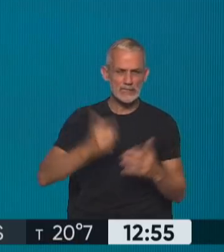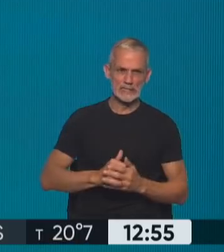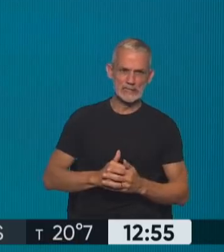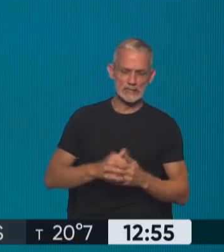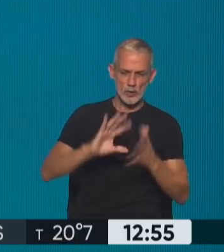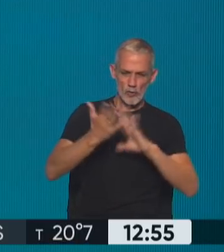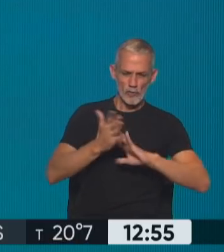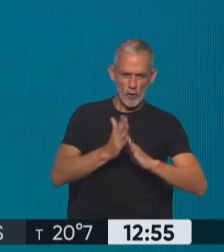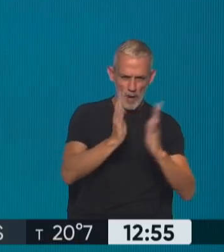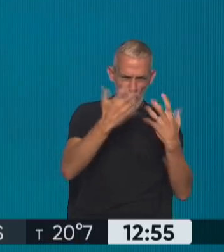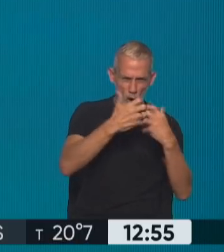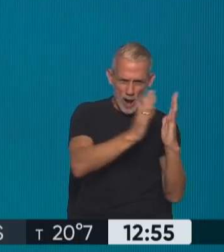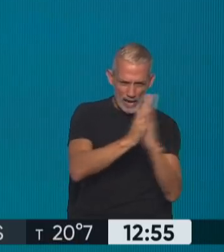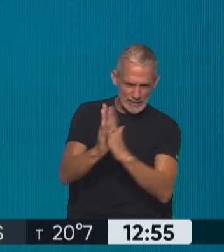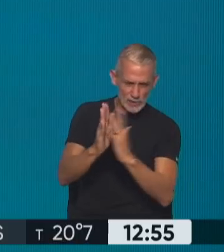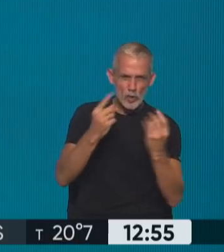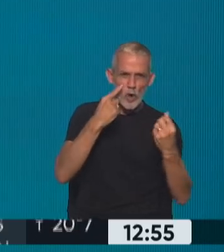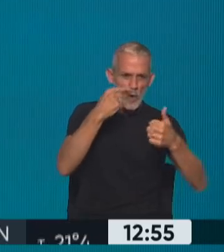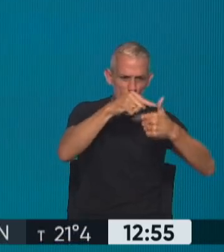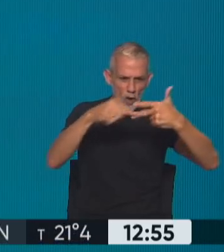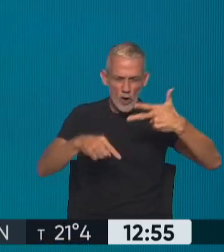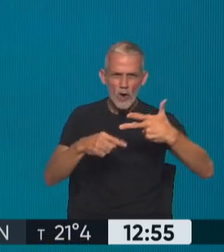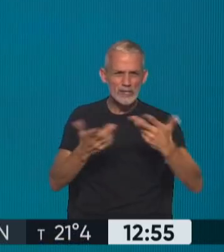nuestra ingeniería institucional,